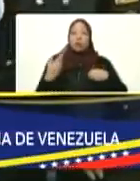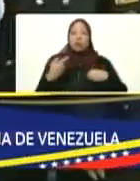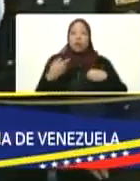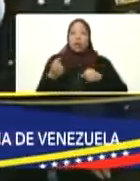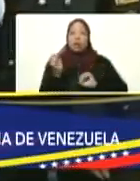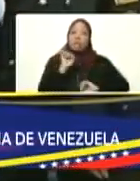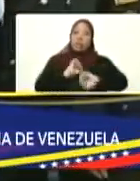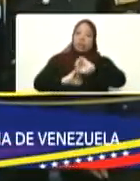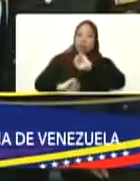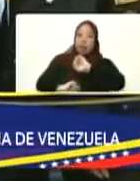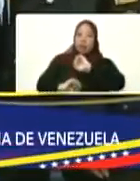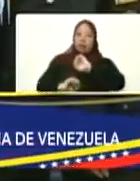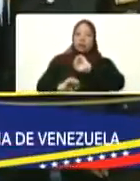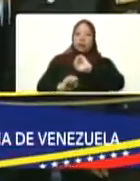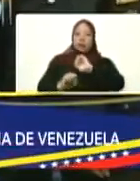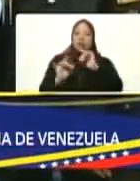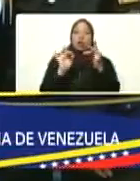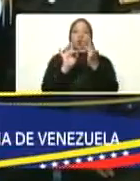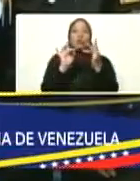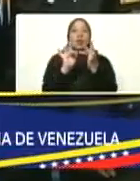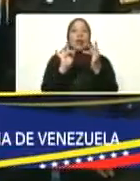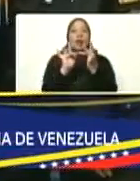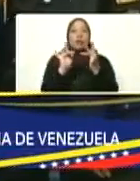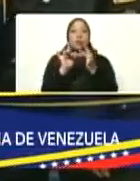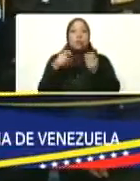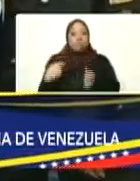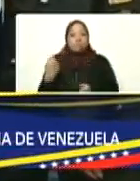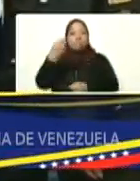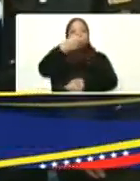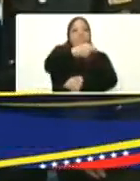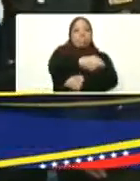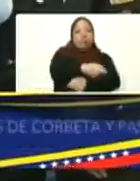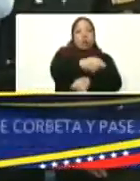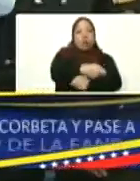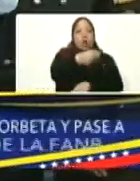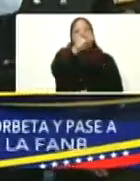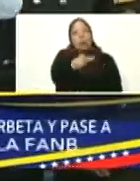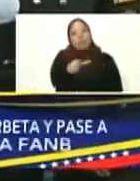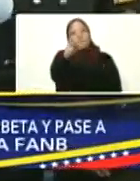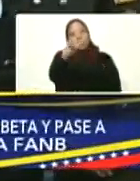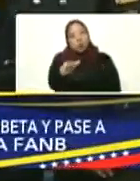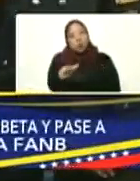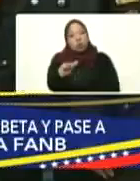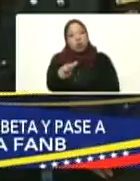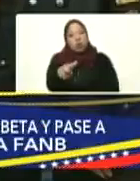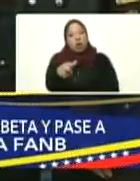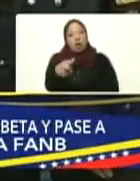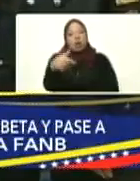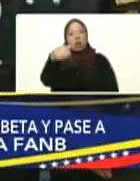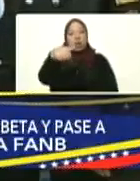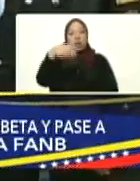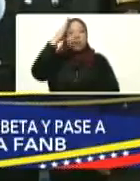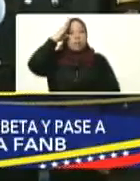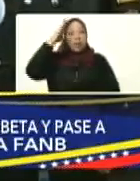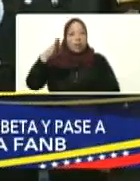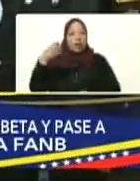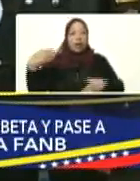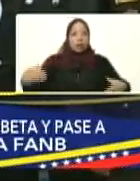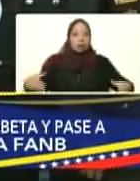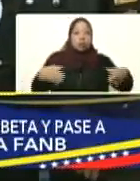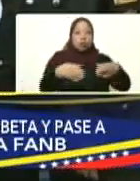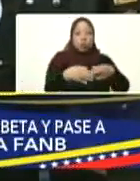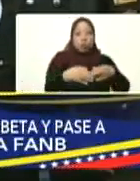protocolar para la graduación y el ascenso de los tenientes y tenientes de corbeta. Deben